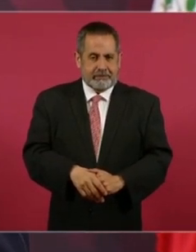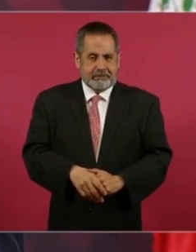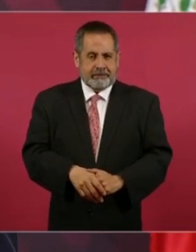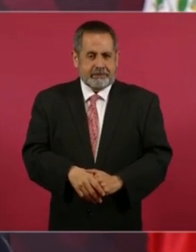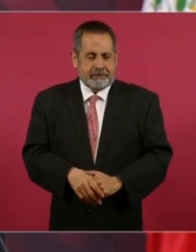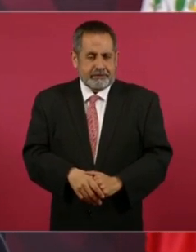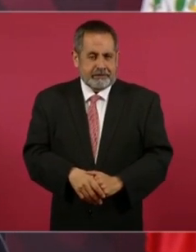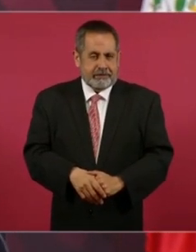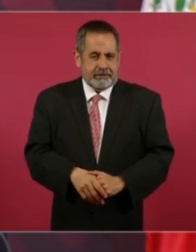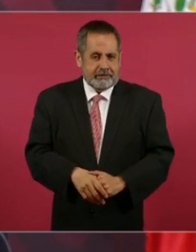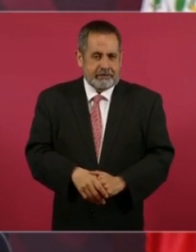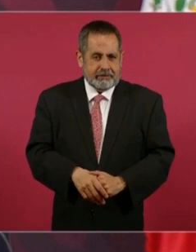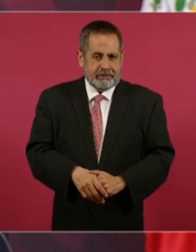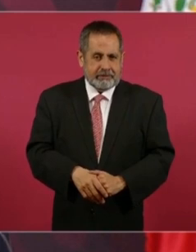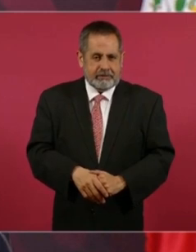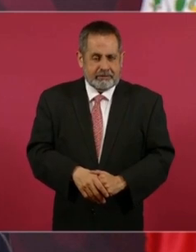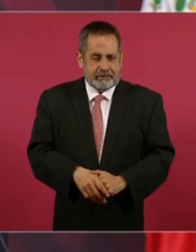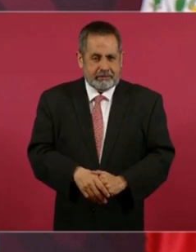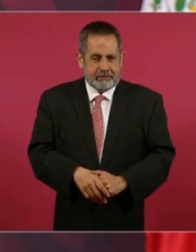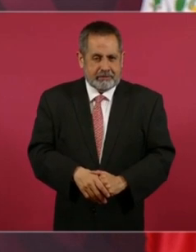Pero sí,